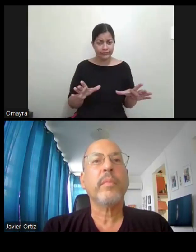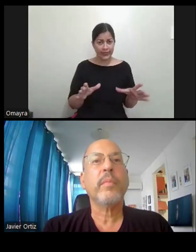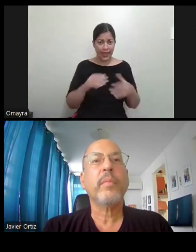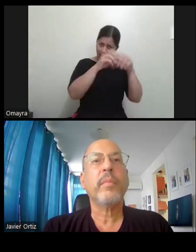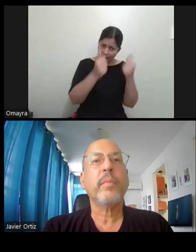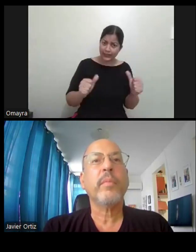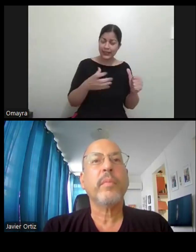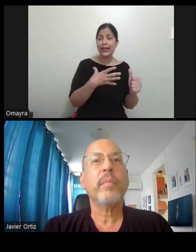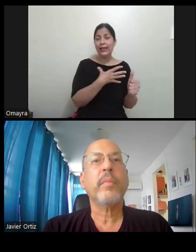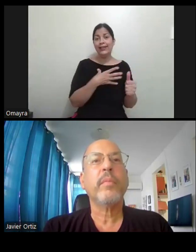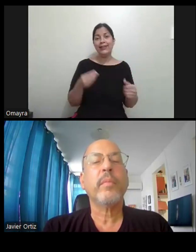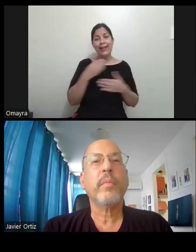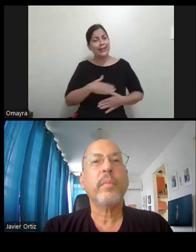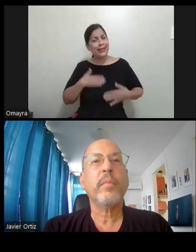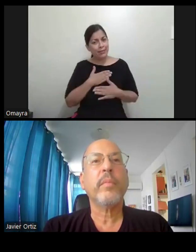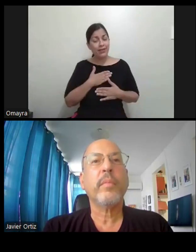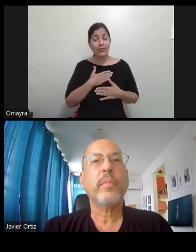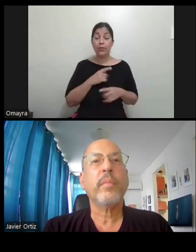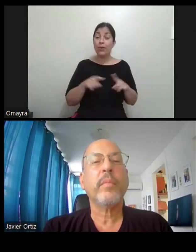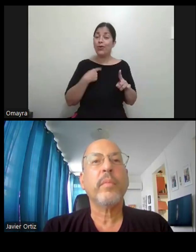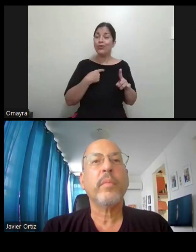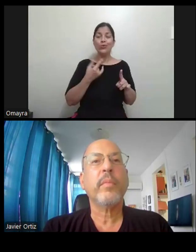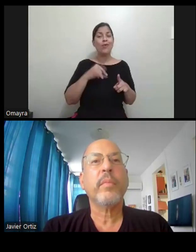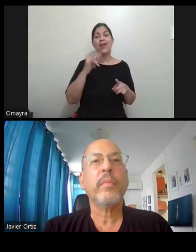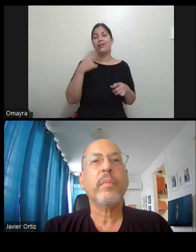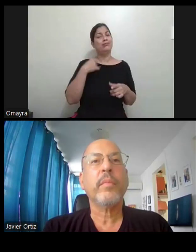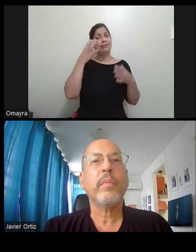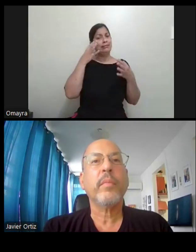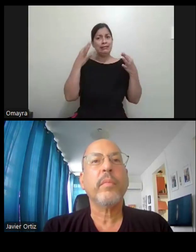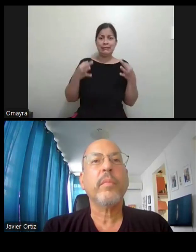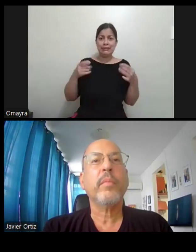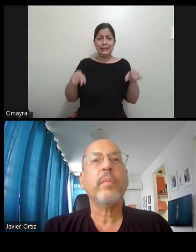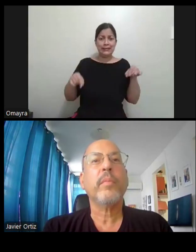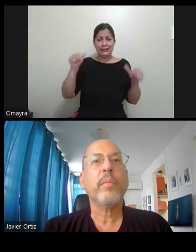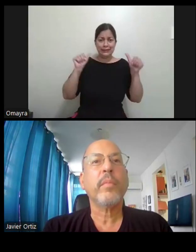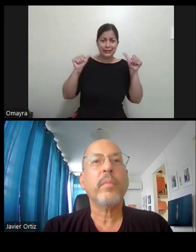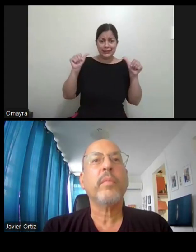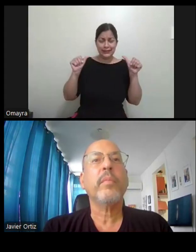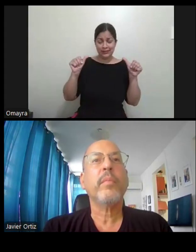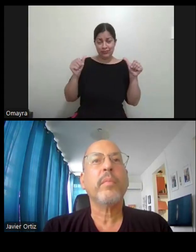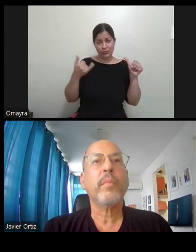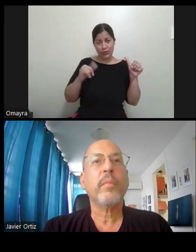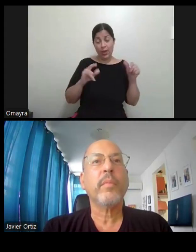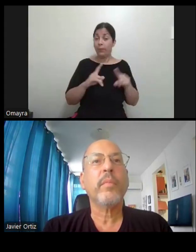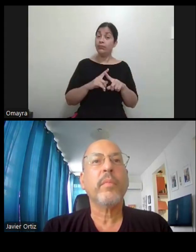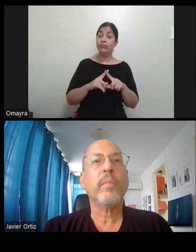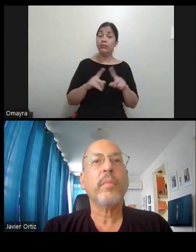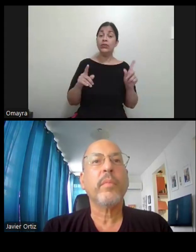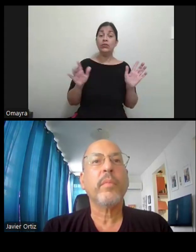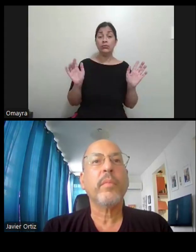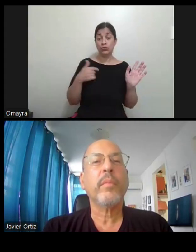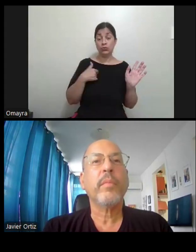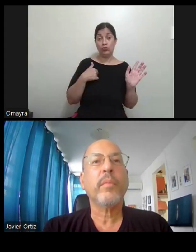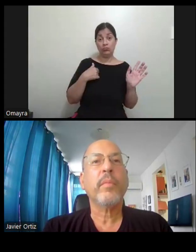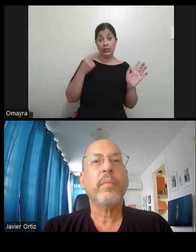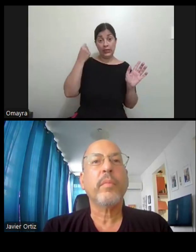y el entretenimiento, pero estaba todavía indecisa, todavía. Claro, porque entendía en ese momento que me